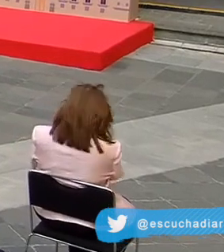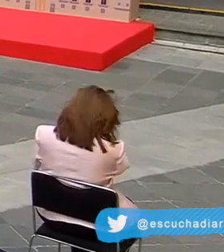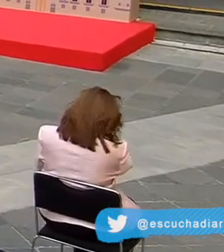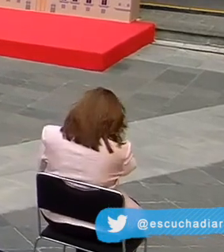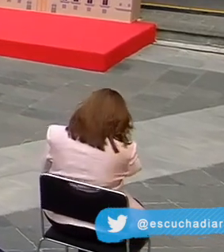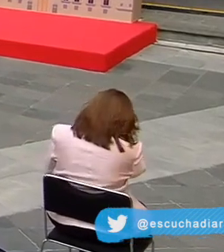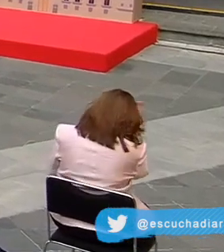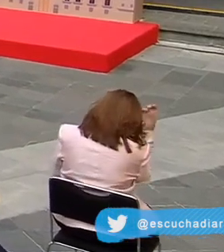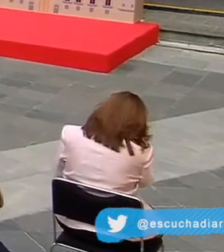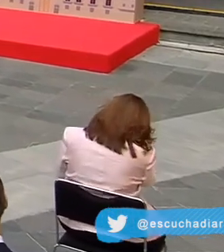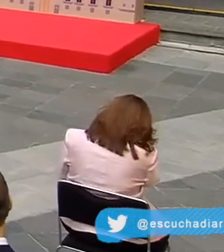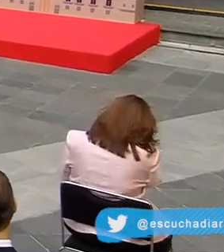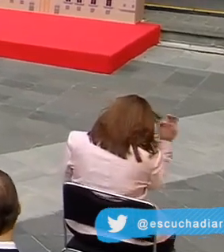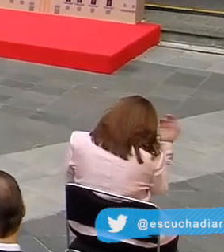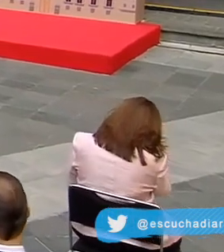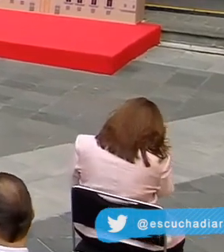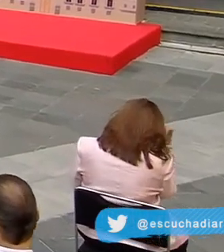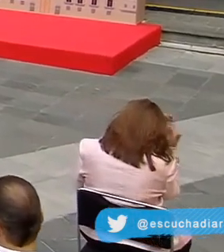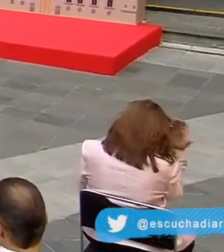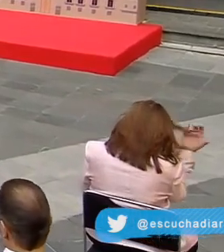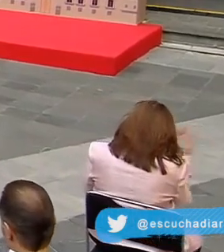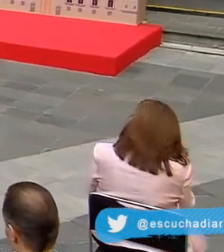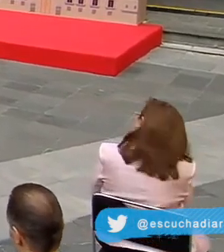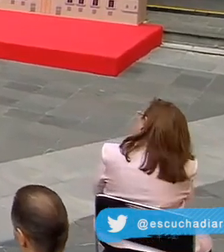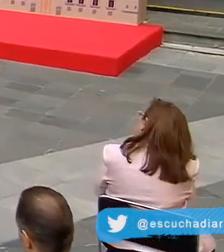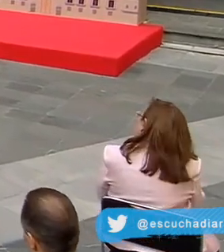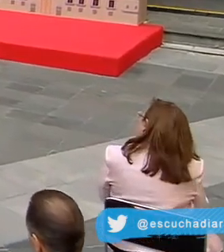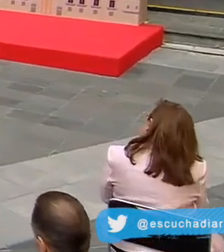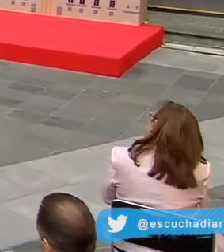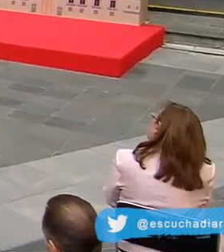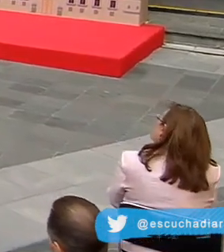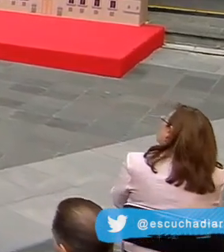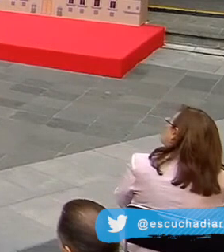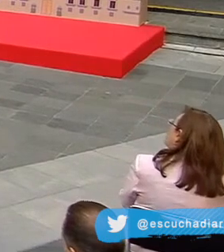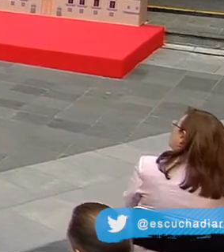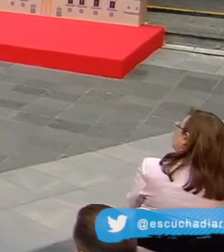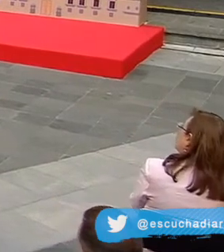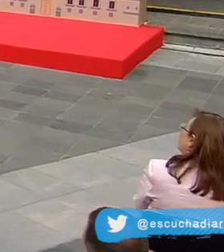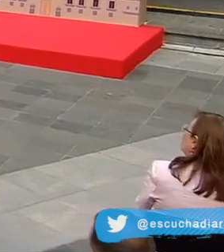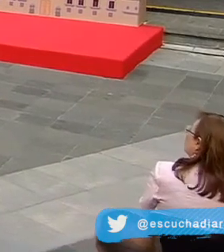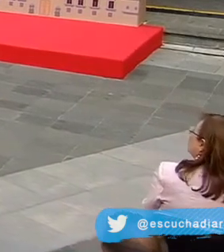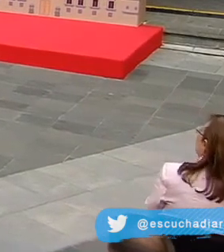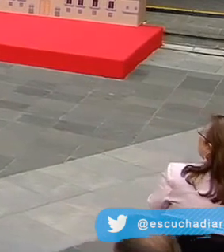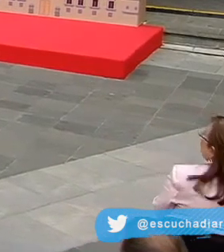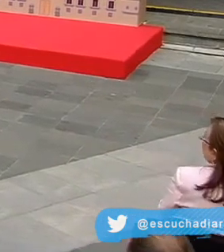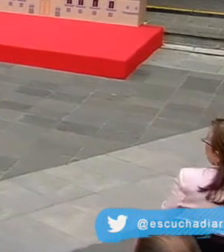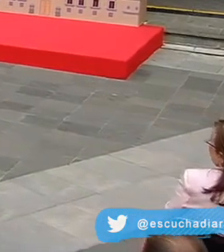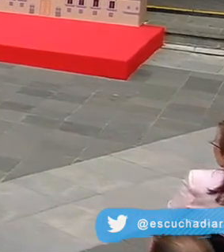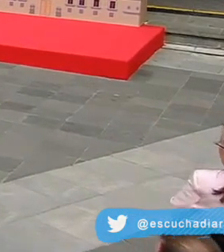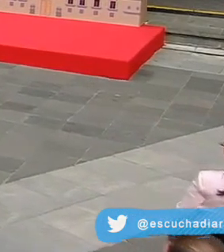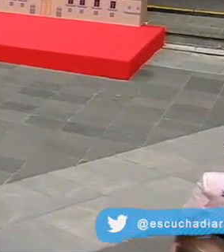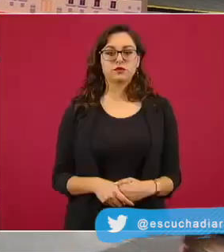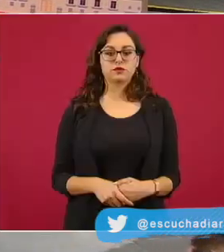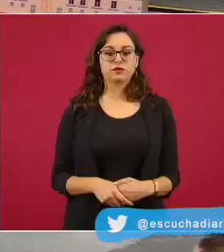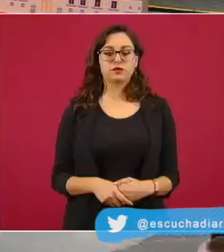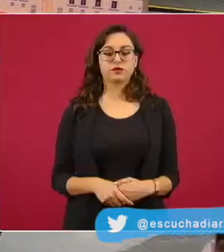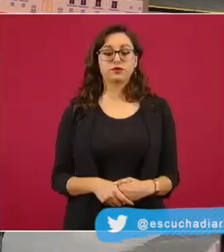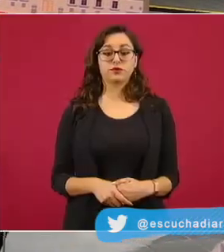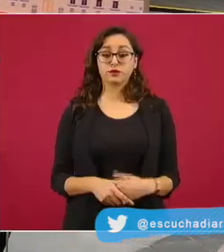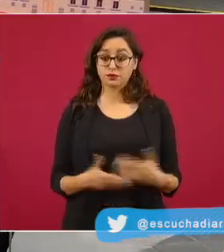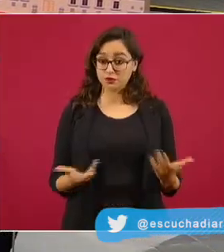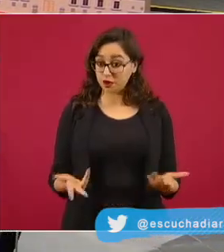año las tiendas de autoservicio vendieron 8% más que el año pasado. Expongo